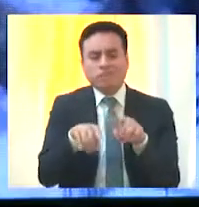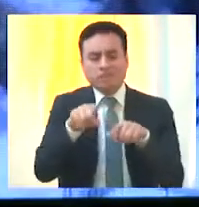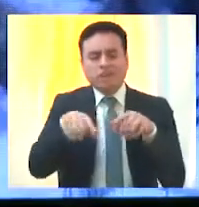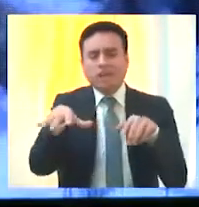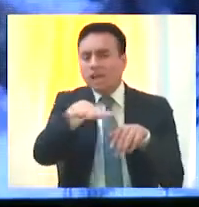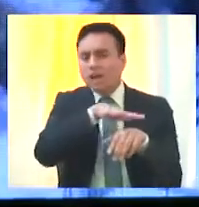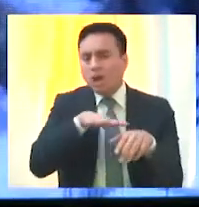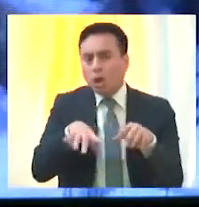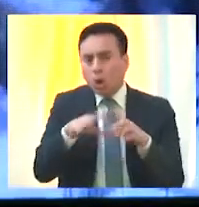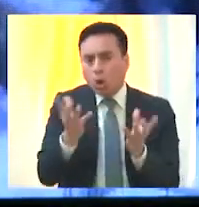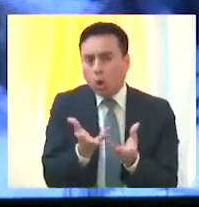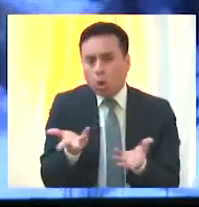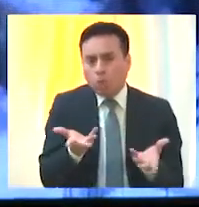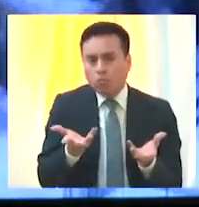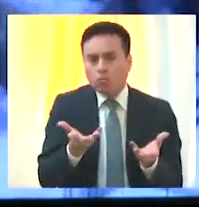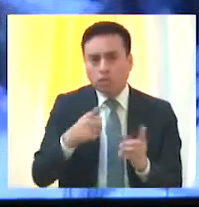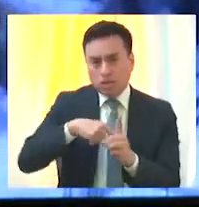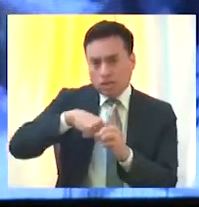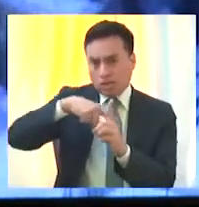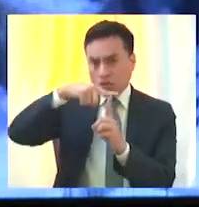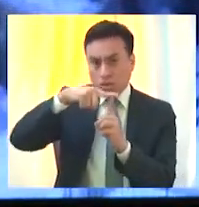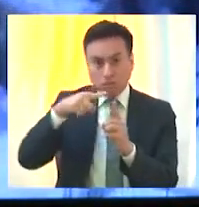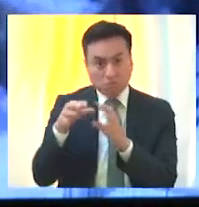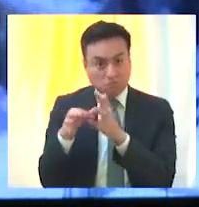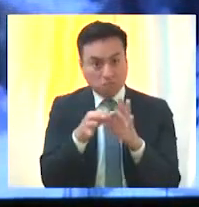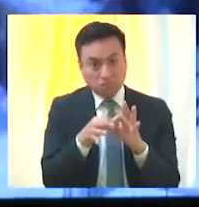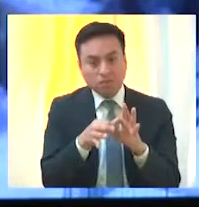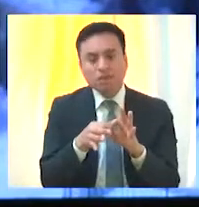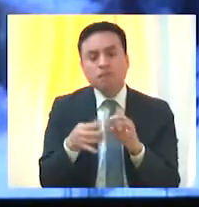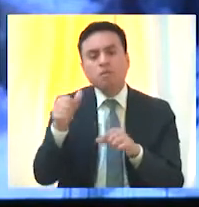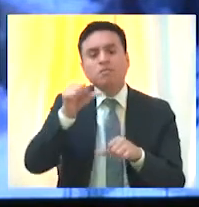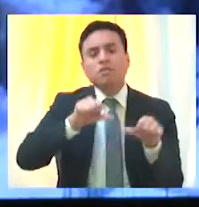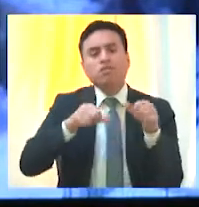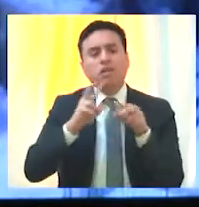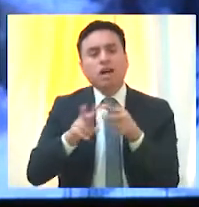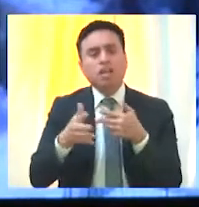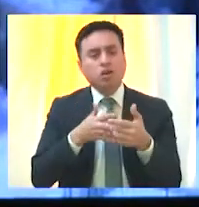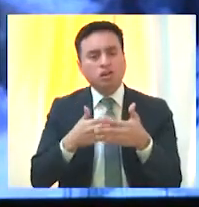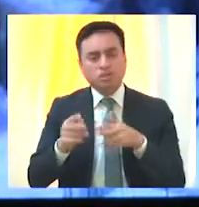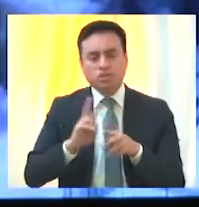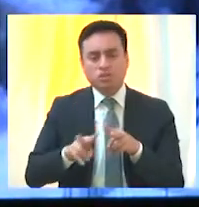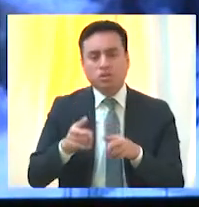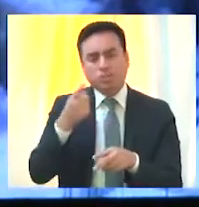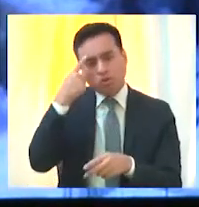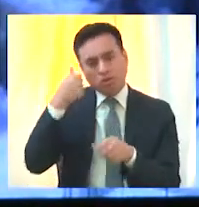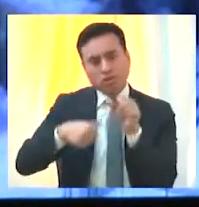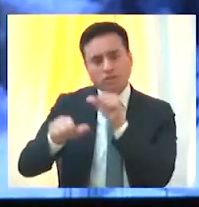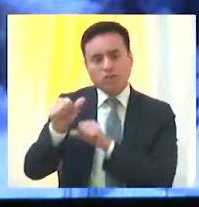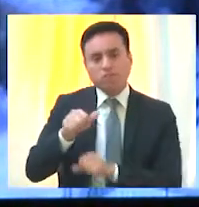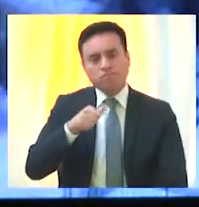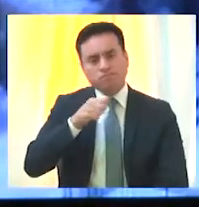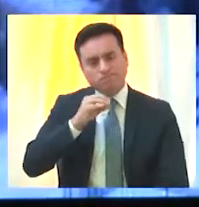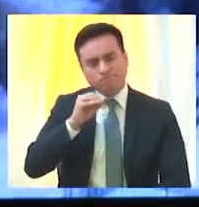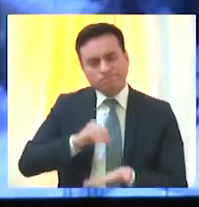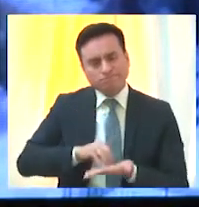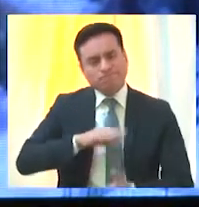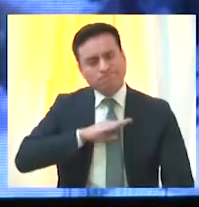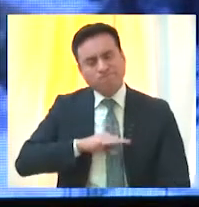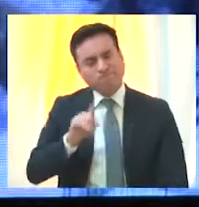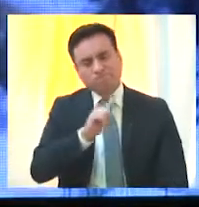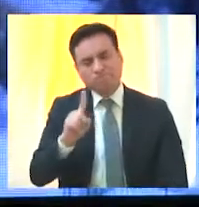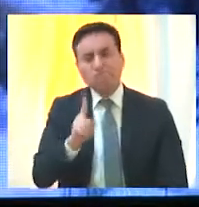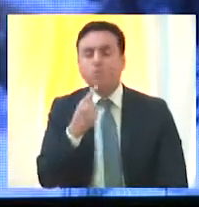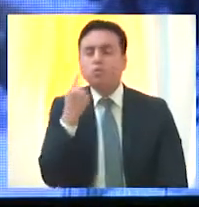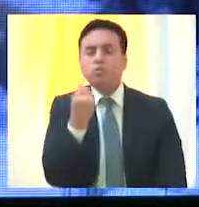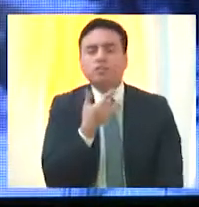si efectivamente ese es el causante de la temperatura. De alguna manera el experimento ya lo hemos hecho en forma natural, pero los científicos no nos satisfacemos con eso. La pregunta